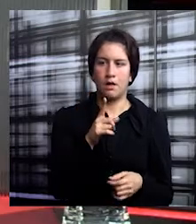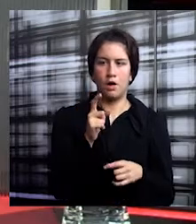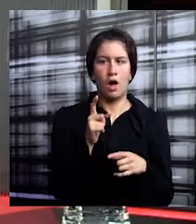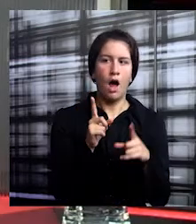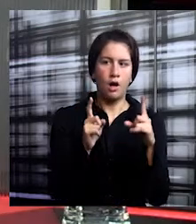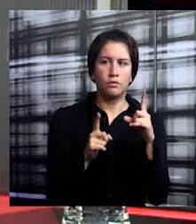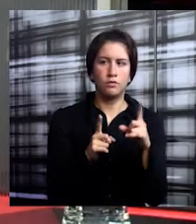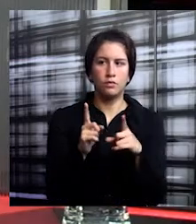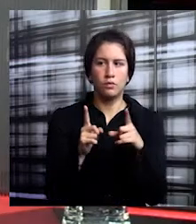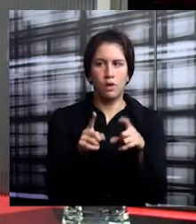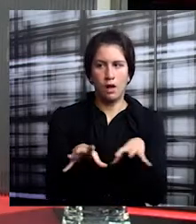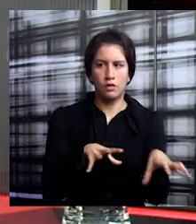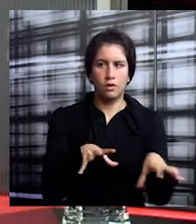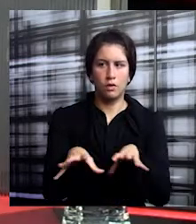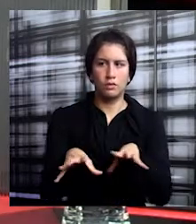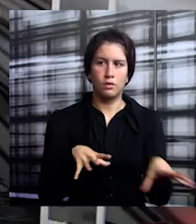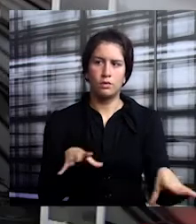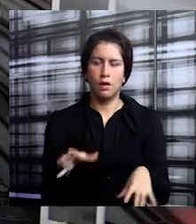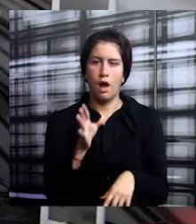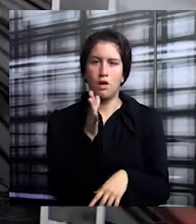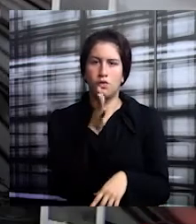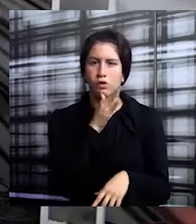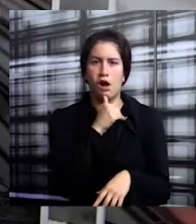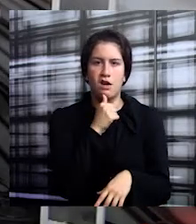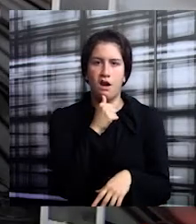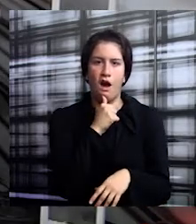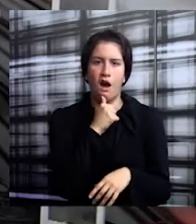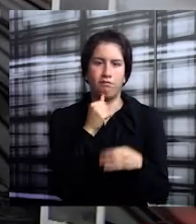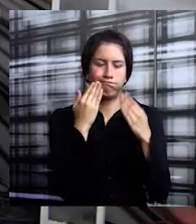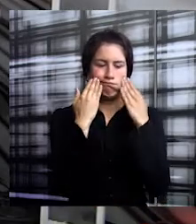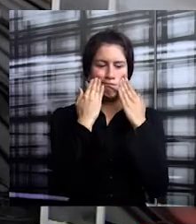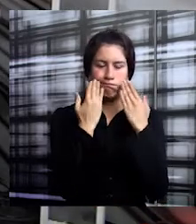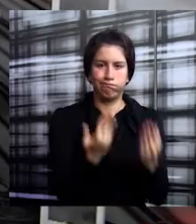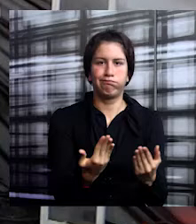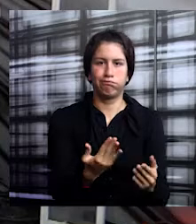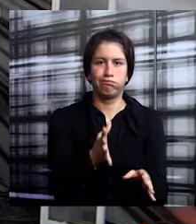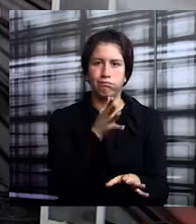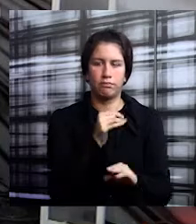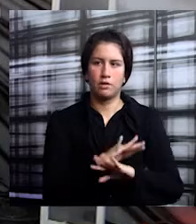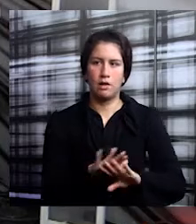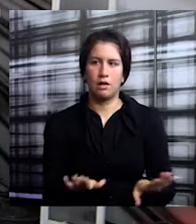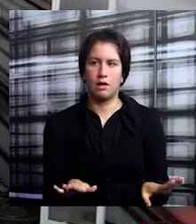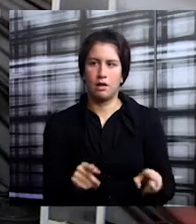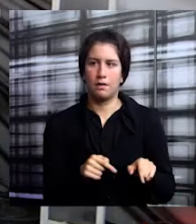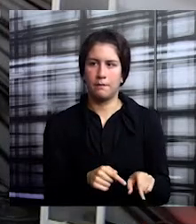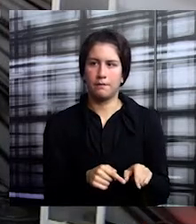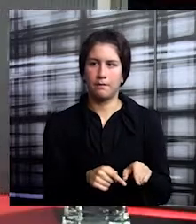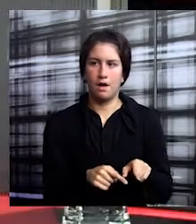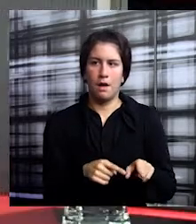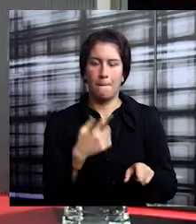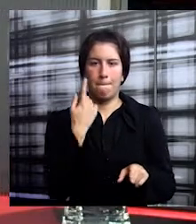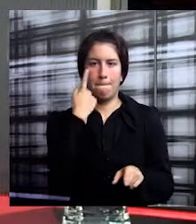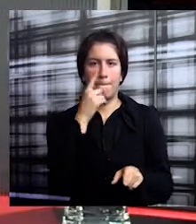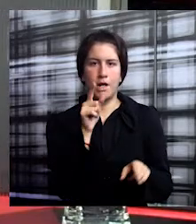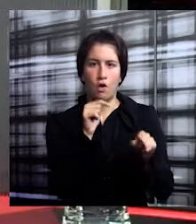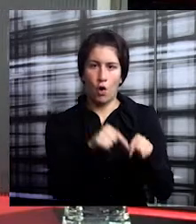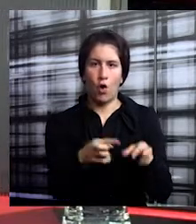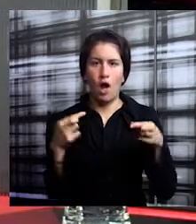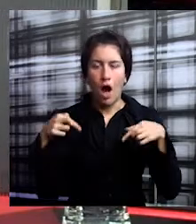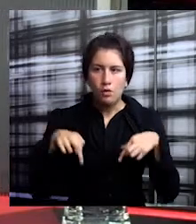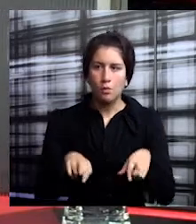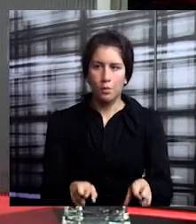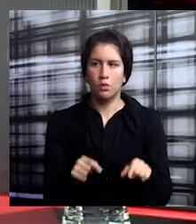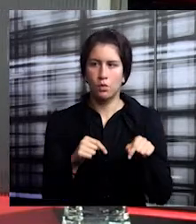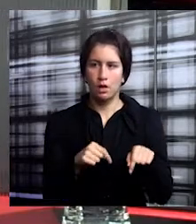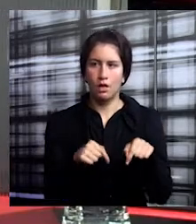fines nobles, ¿no es cierto? Sí, eso estamos de acuerdo. Duda. Sin embargo, hoy día ha perdido oportunidad, porque los alumnos no están en clase, o bien